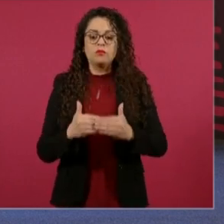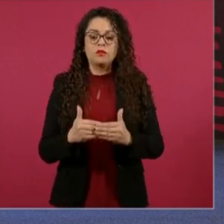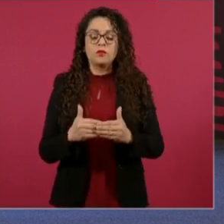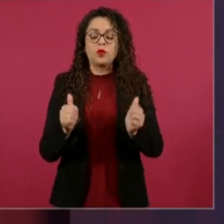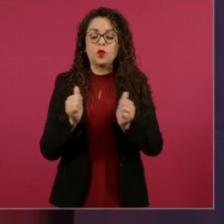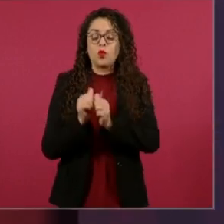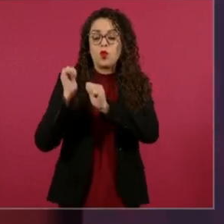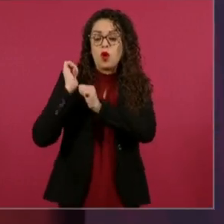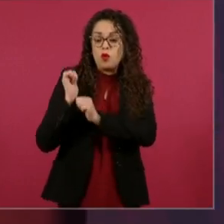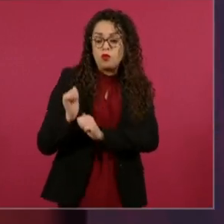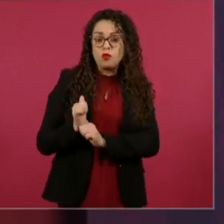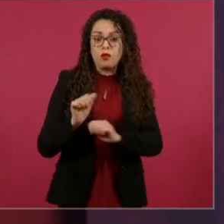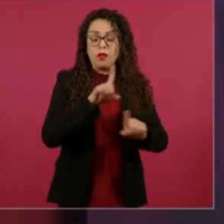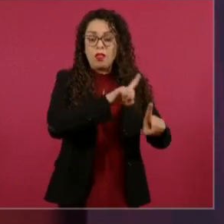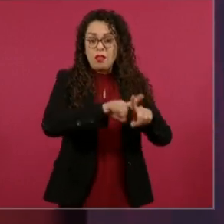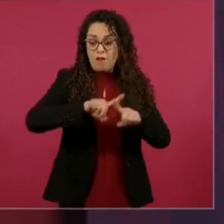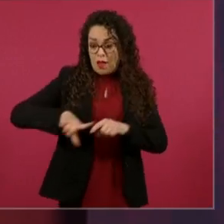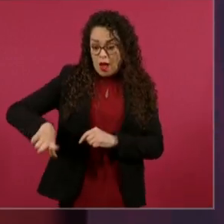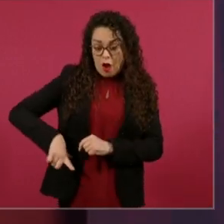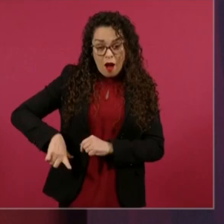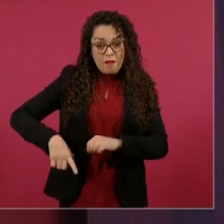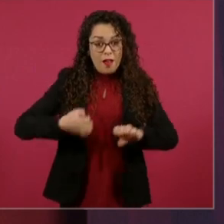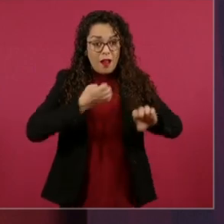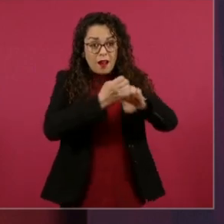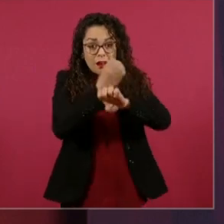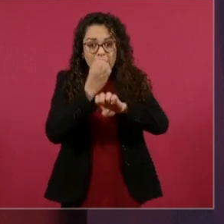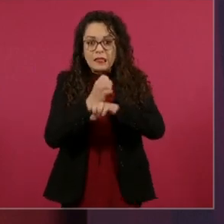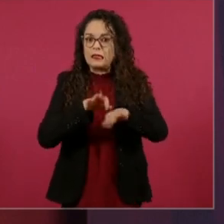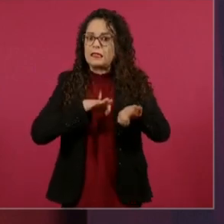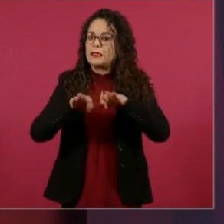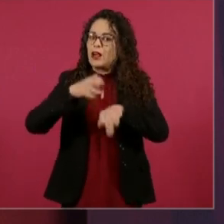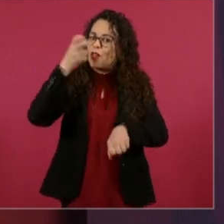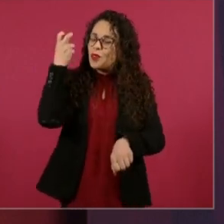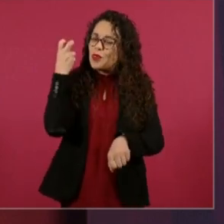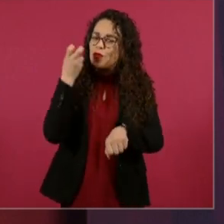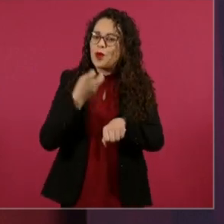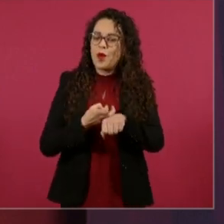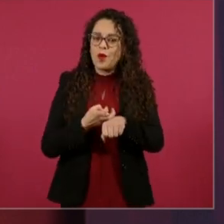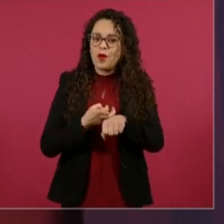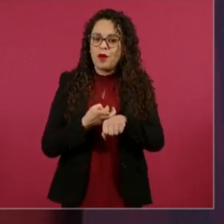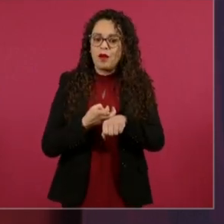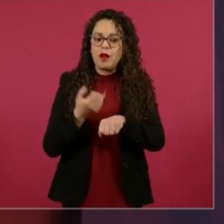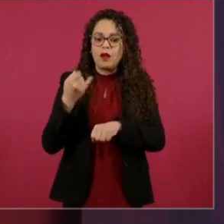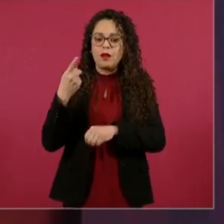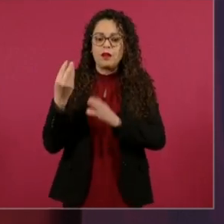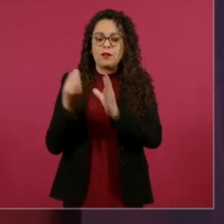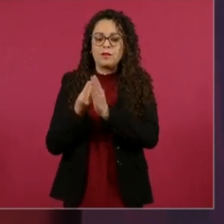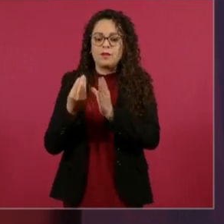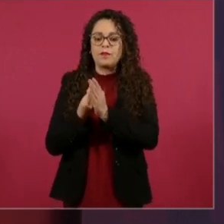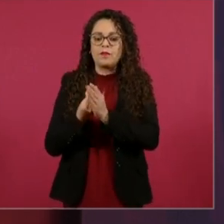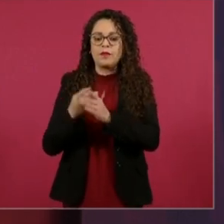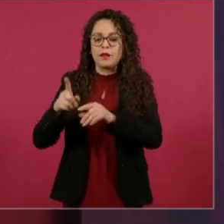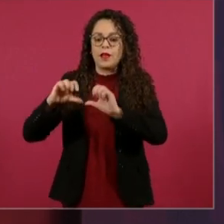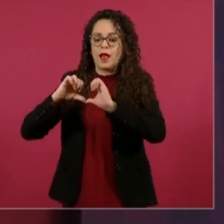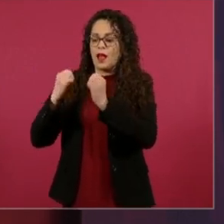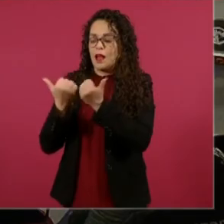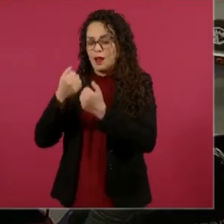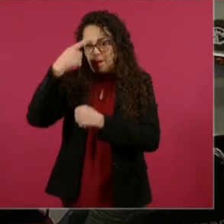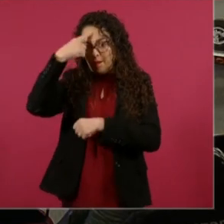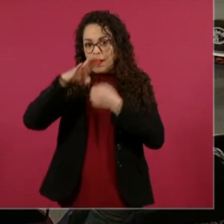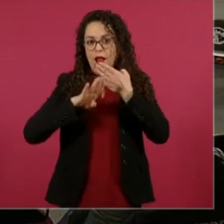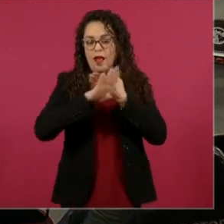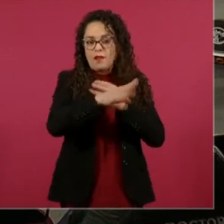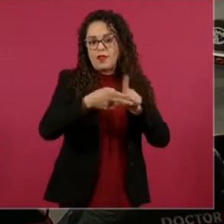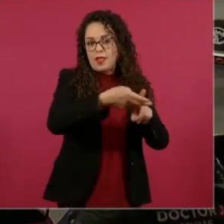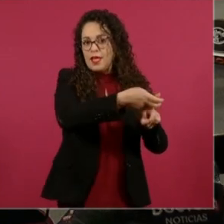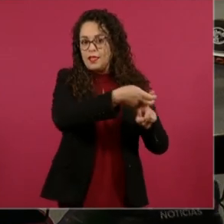las autoridades de los gobiernos de los estados y las unidades antisecuestros, lo cual ha hecho que desde el